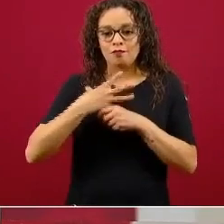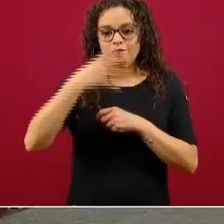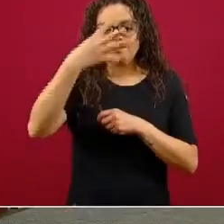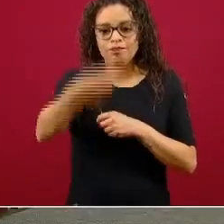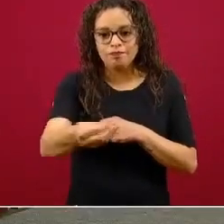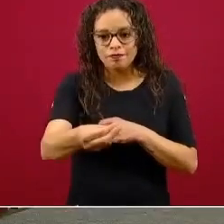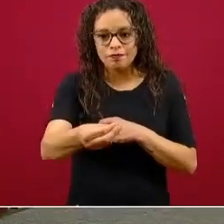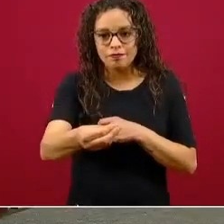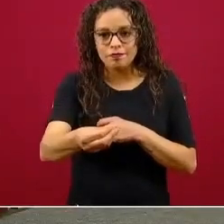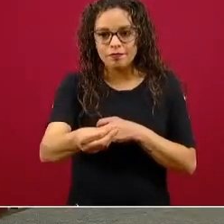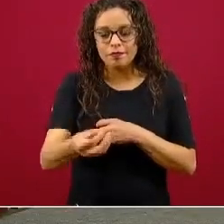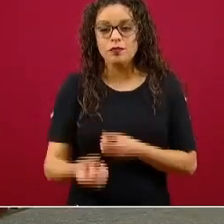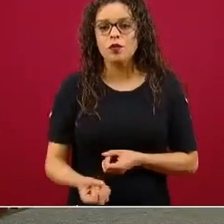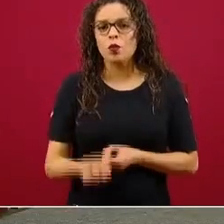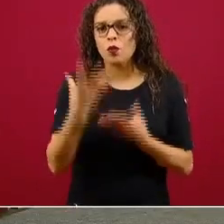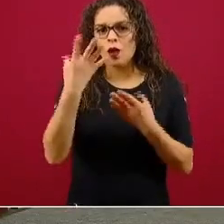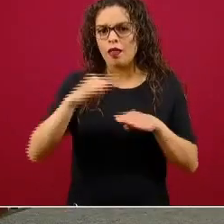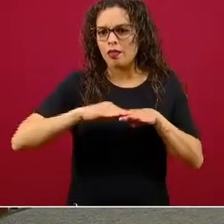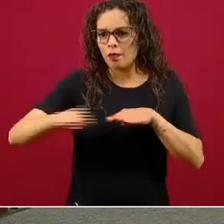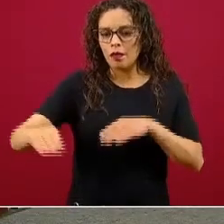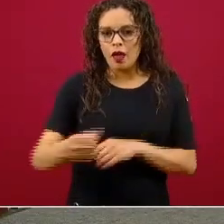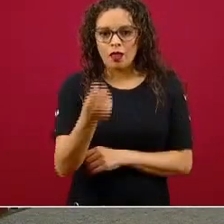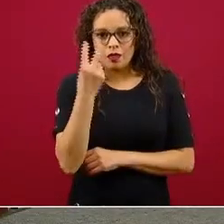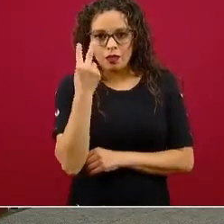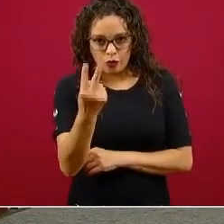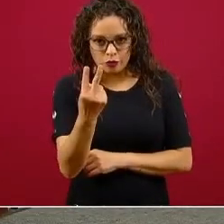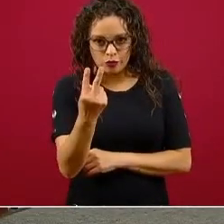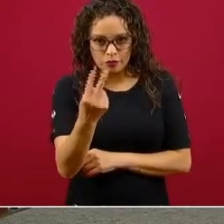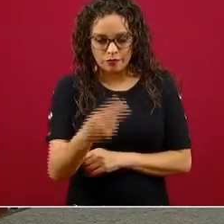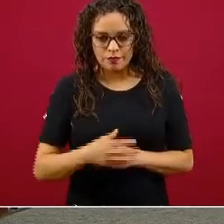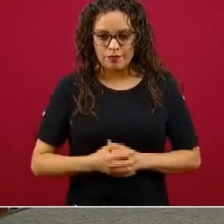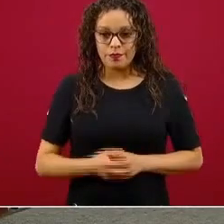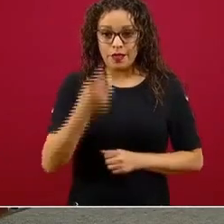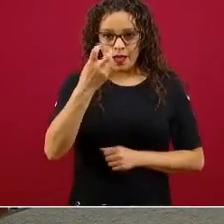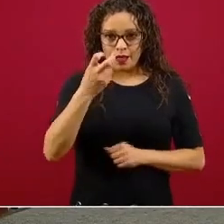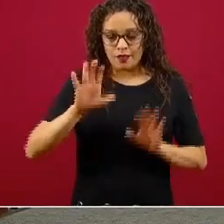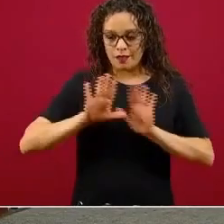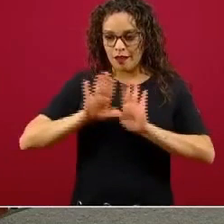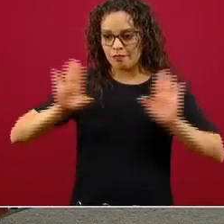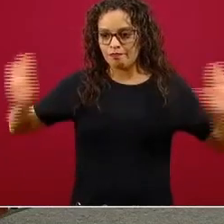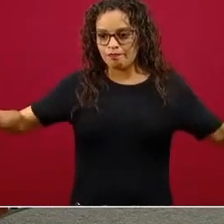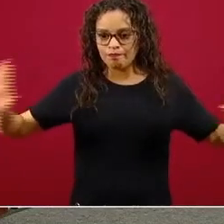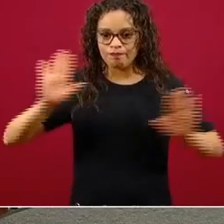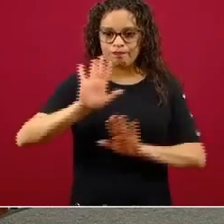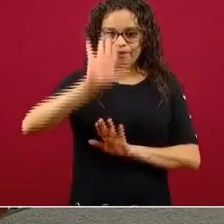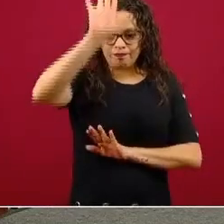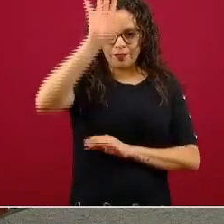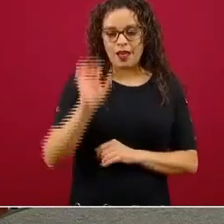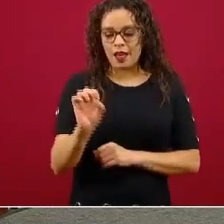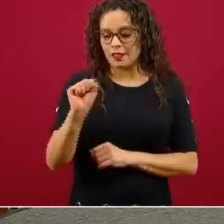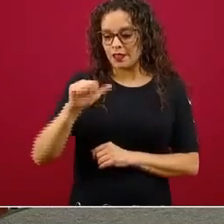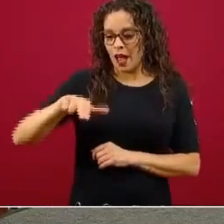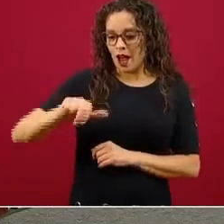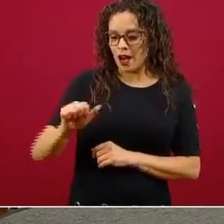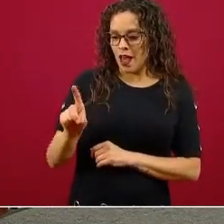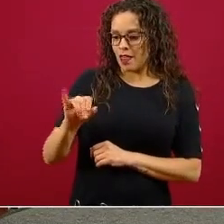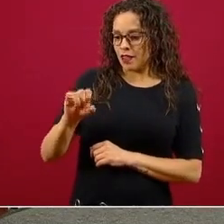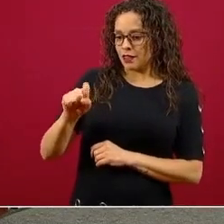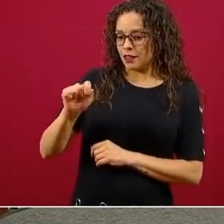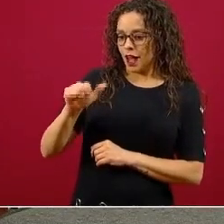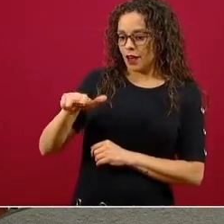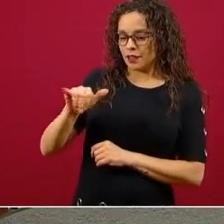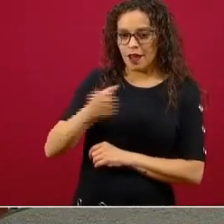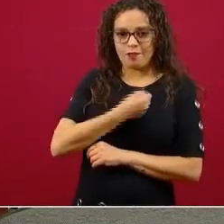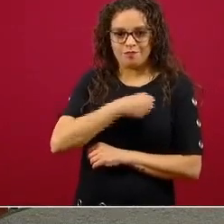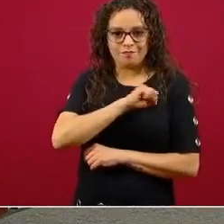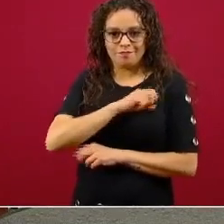metros, pongamos como referencia. Esa es la sana distancia que se recomienda. Es más importante que